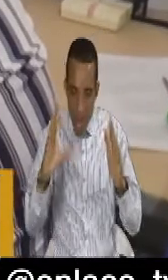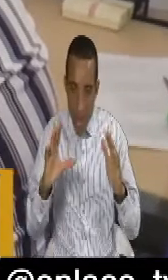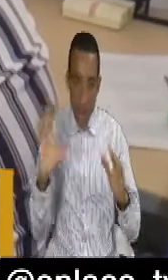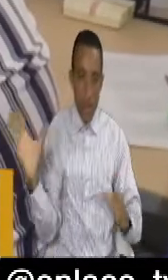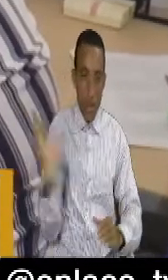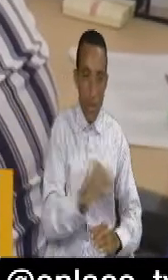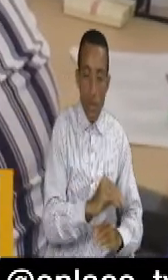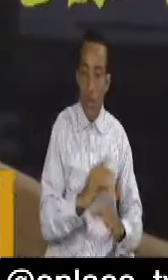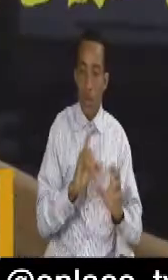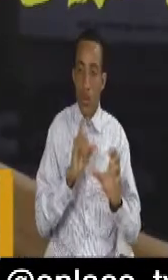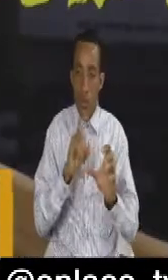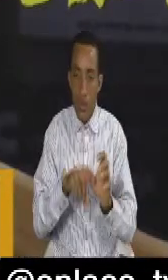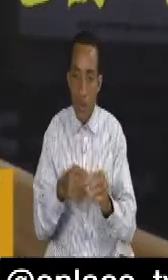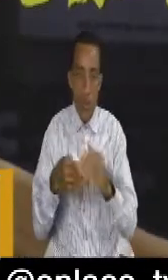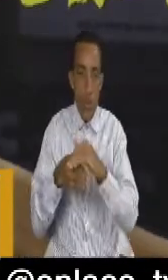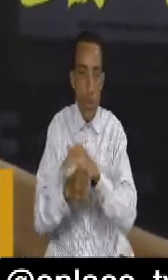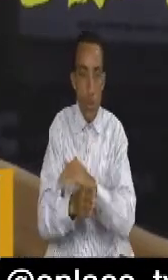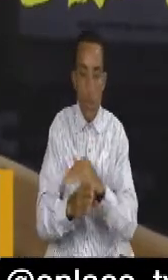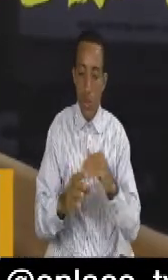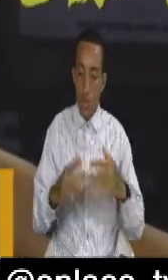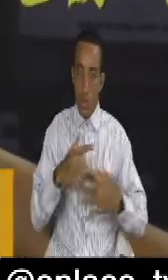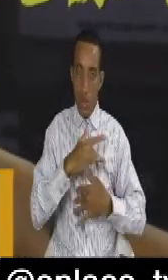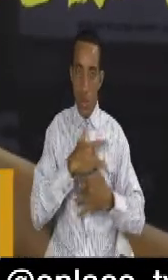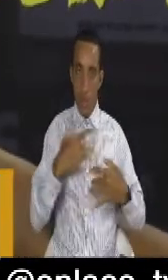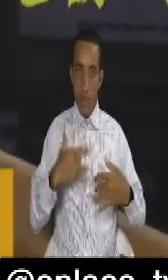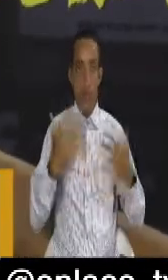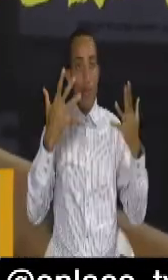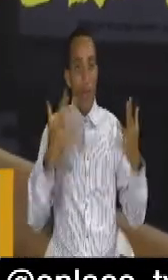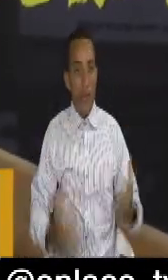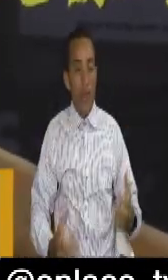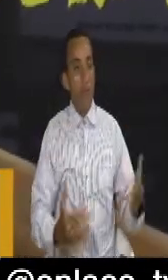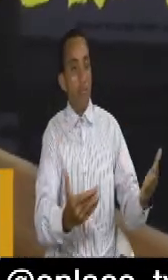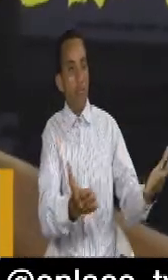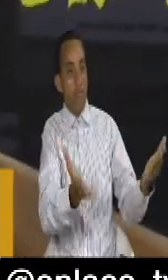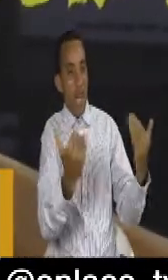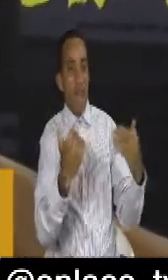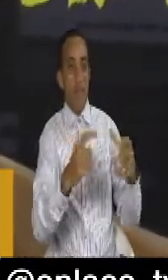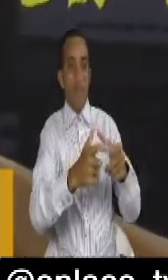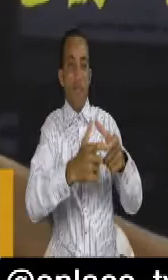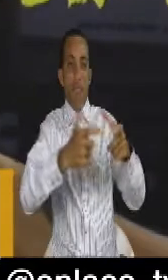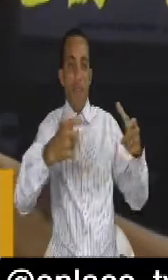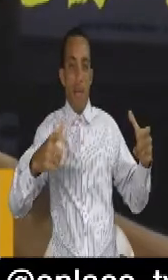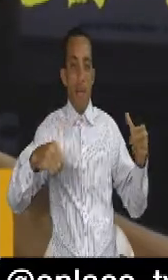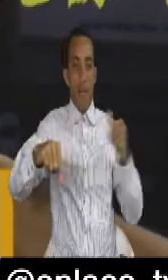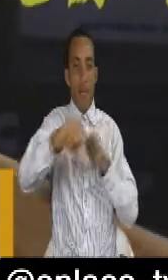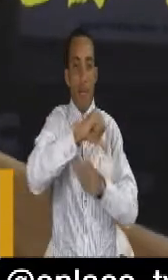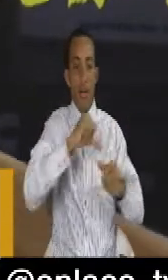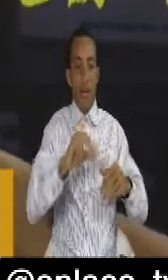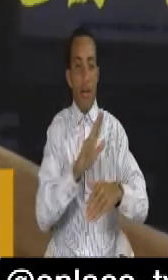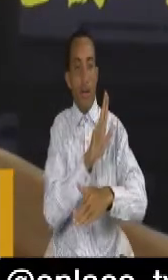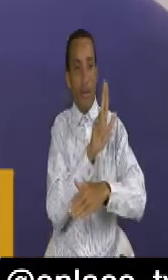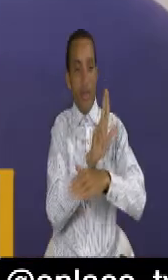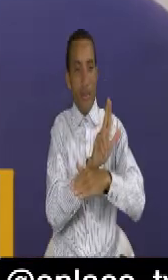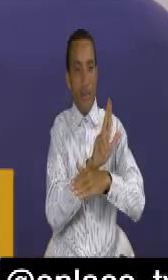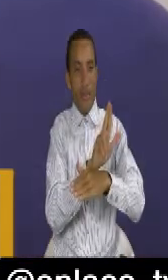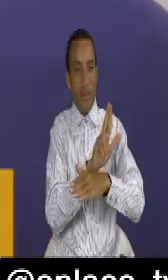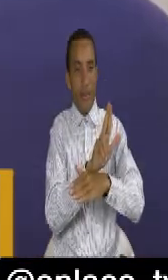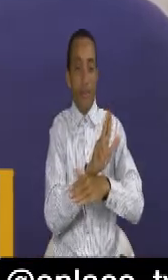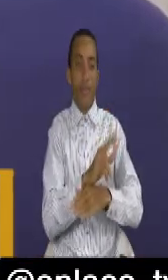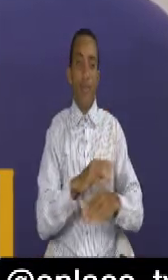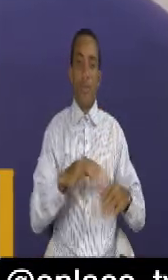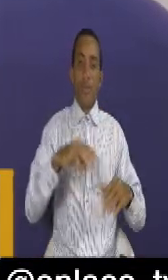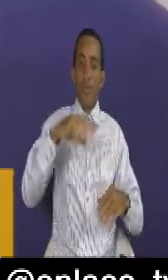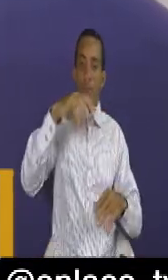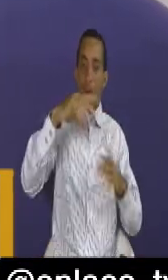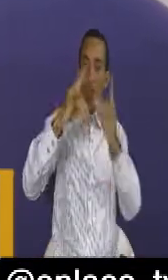salud en Barranca Bermeja. Queremos hacer una jornada masiva en donde en el Parque Camilo Torres, allí existirán varias carpas, más de